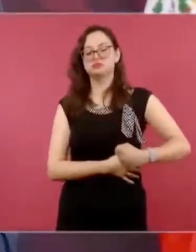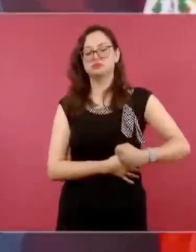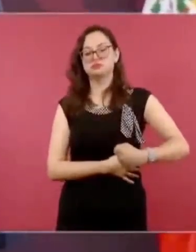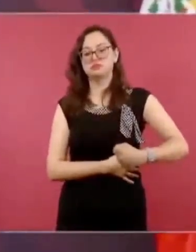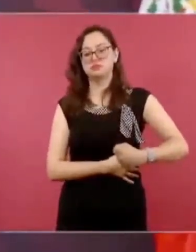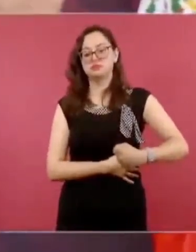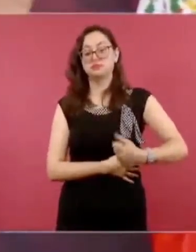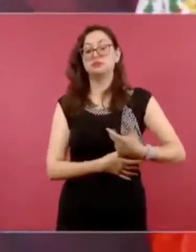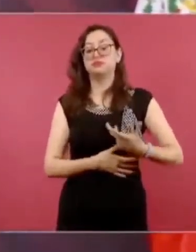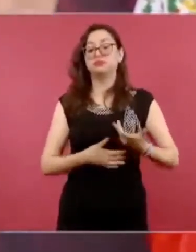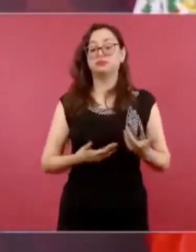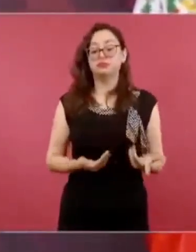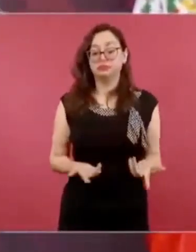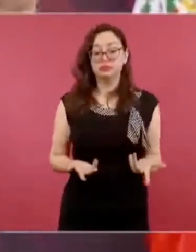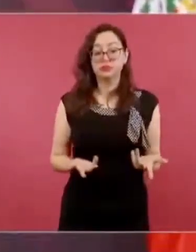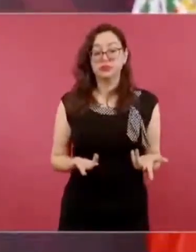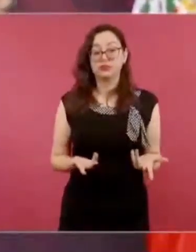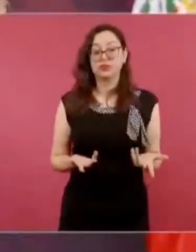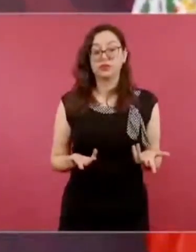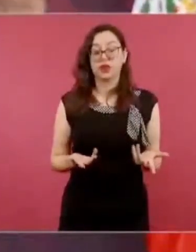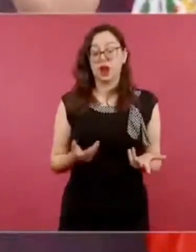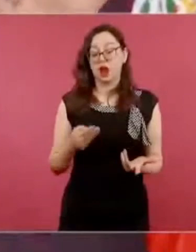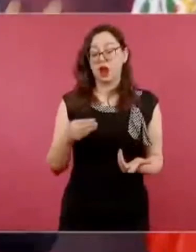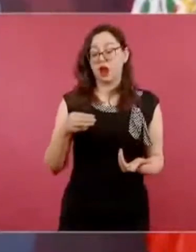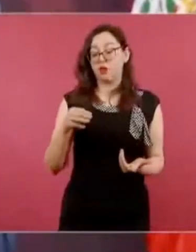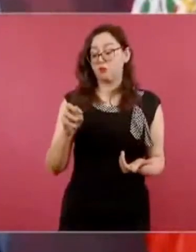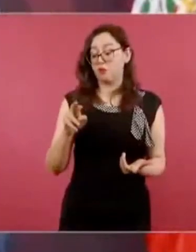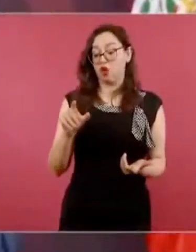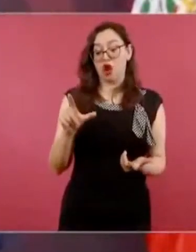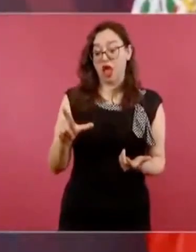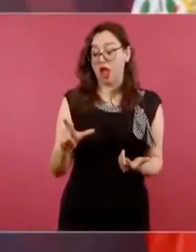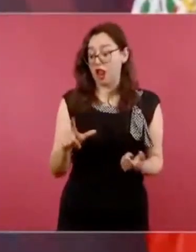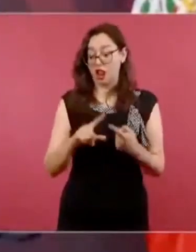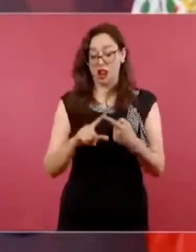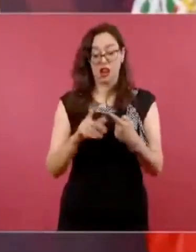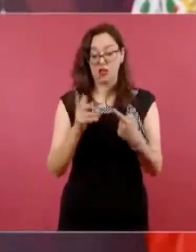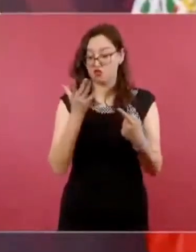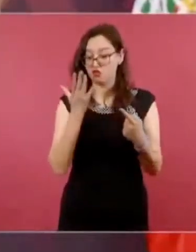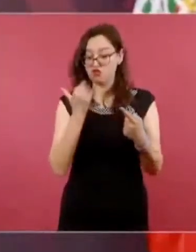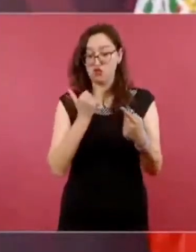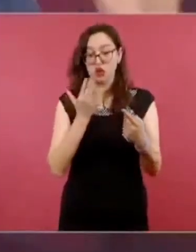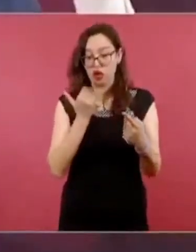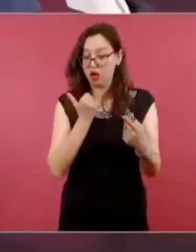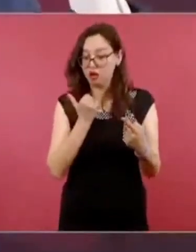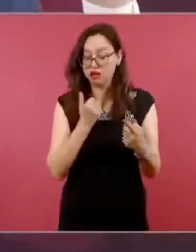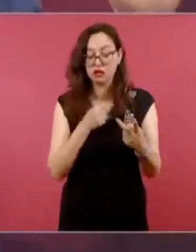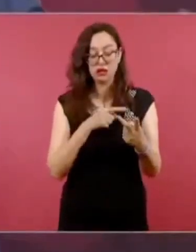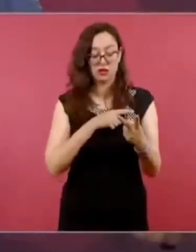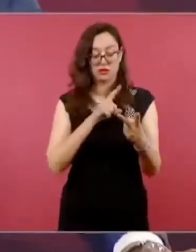Si no se tiene autoridad moral, si